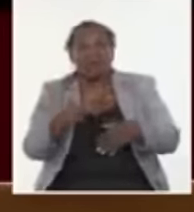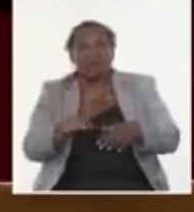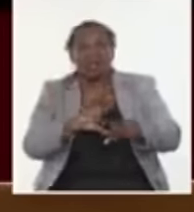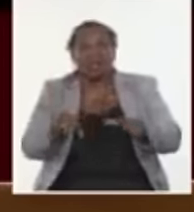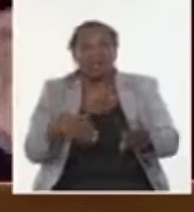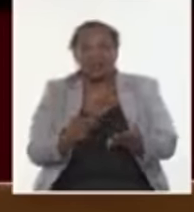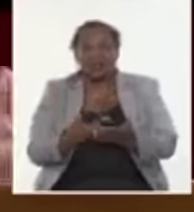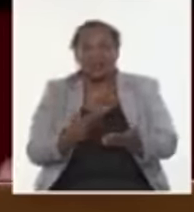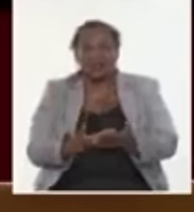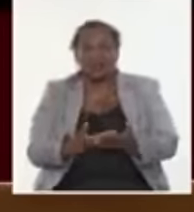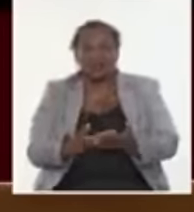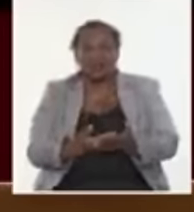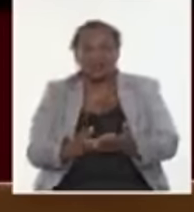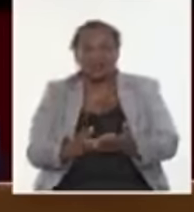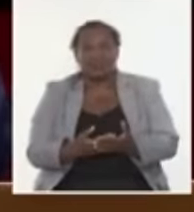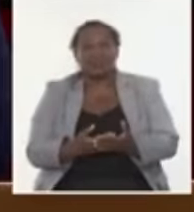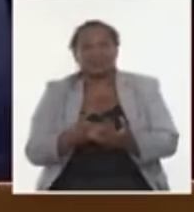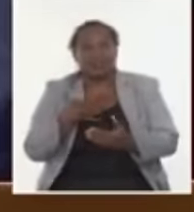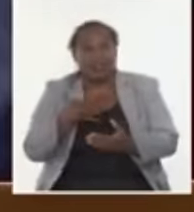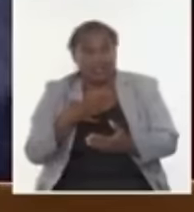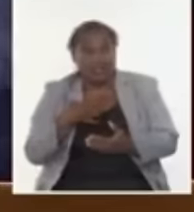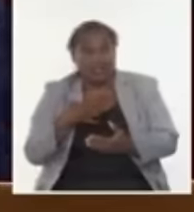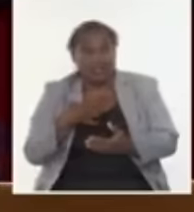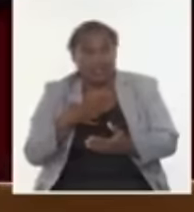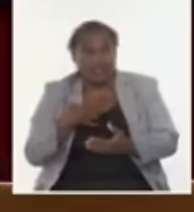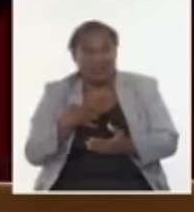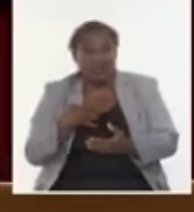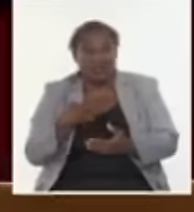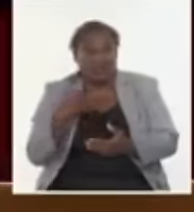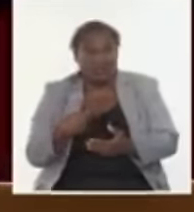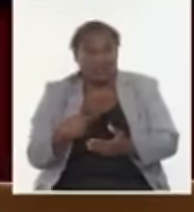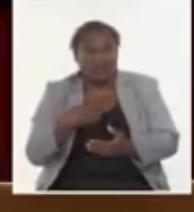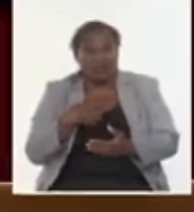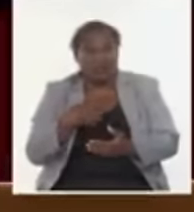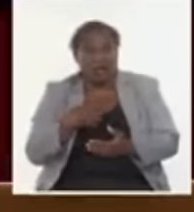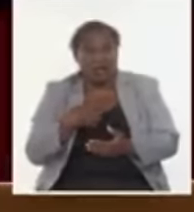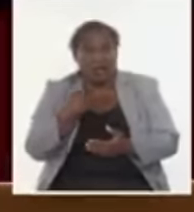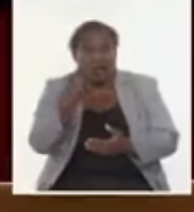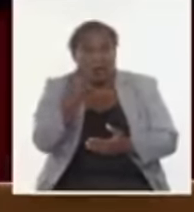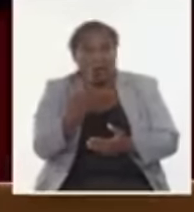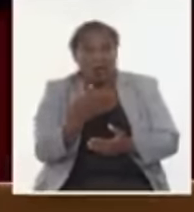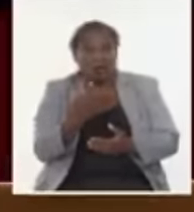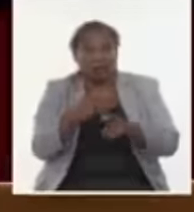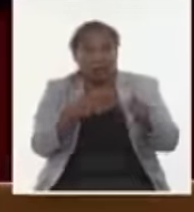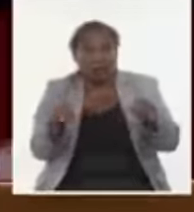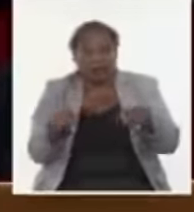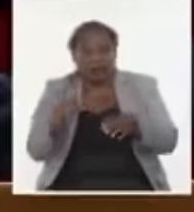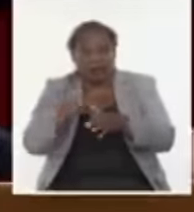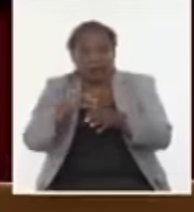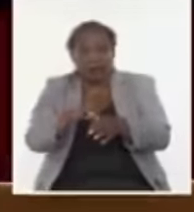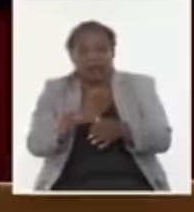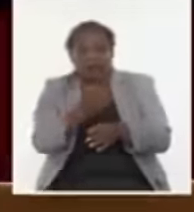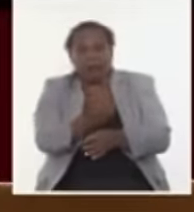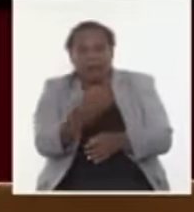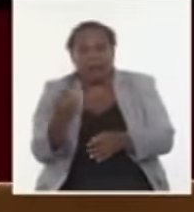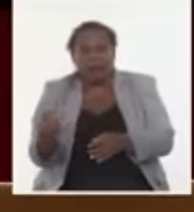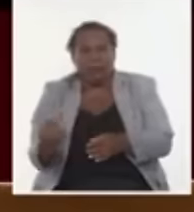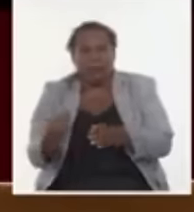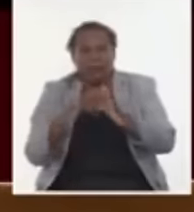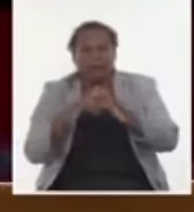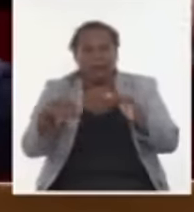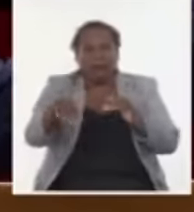propuesto. Hay que hacer, llegar a aspirar a tener un organopónico en cada circunscripción, en cada